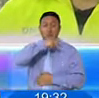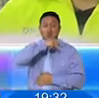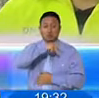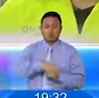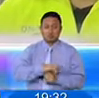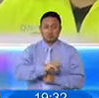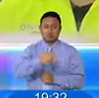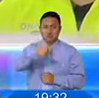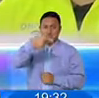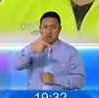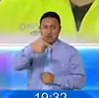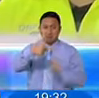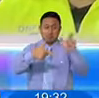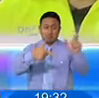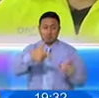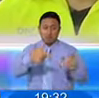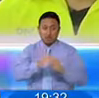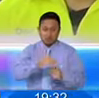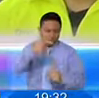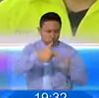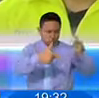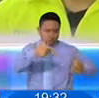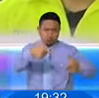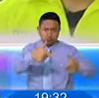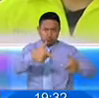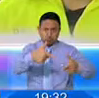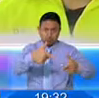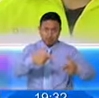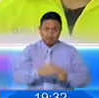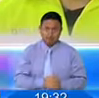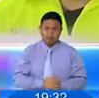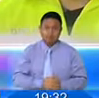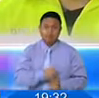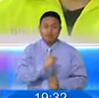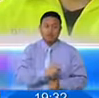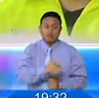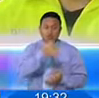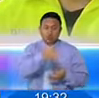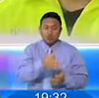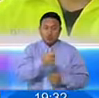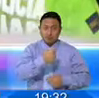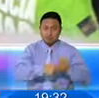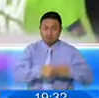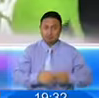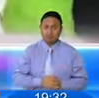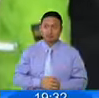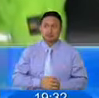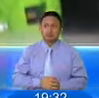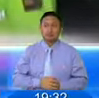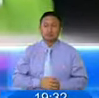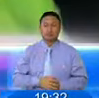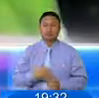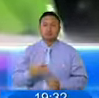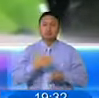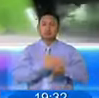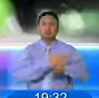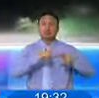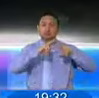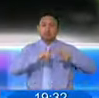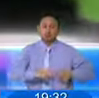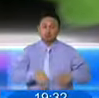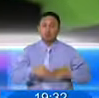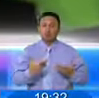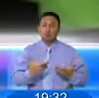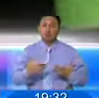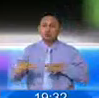de fuego y amedrentaron a las personas que se encontraban ahí, efectivamente a las personas que estaban atendiendo las farmacias. Según los seguimientos, utilizaban como centro